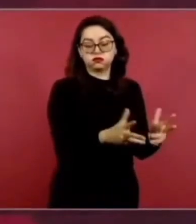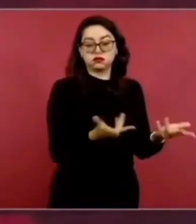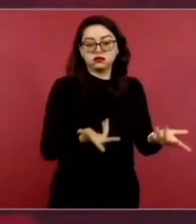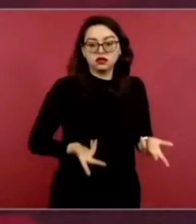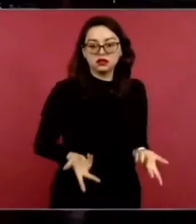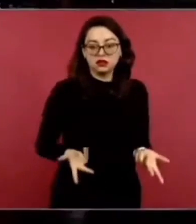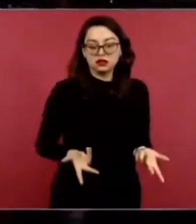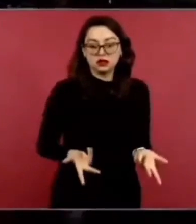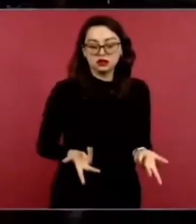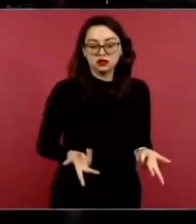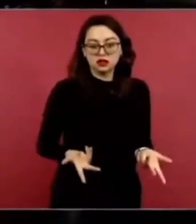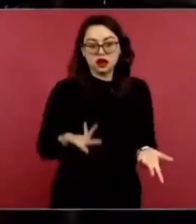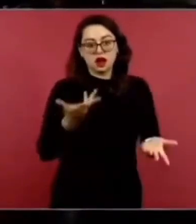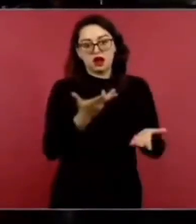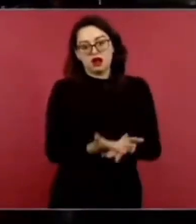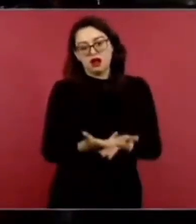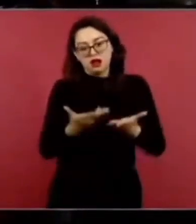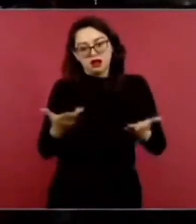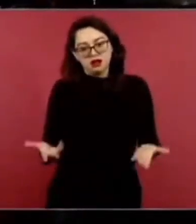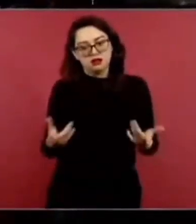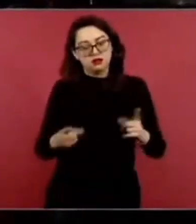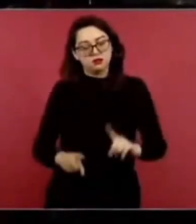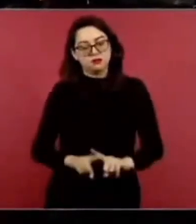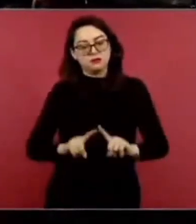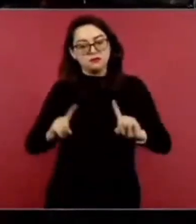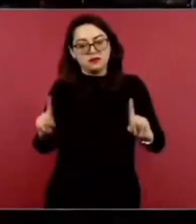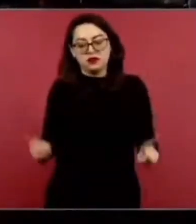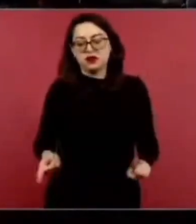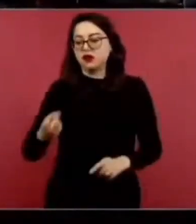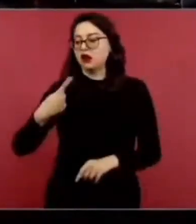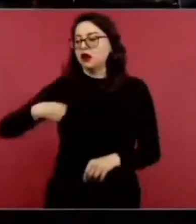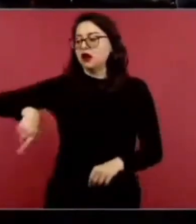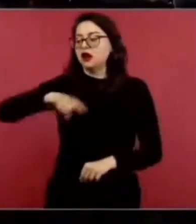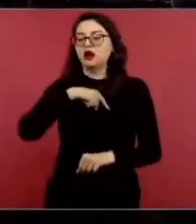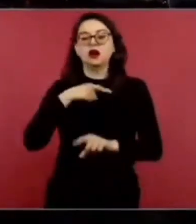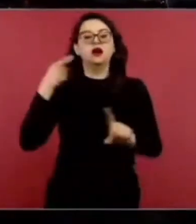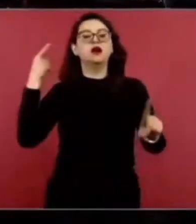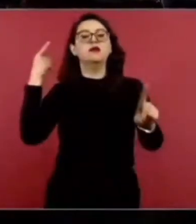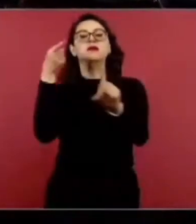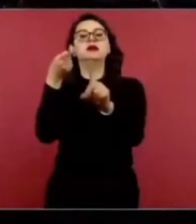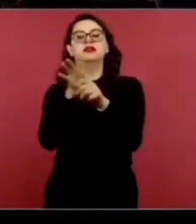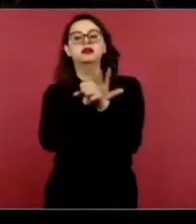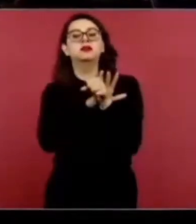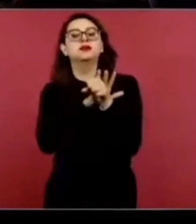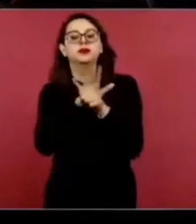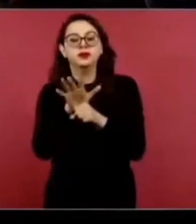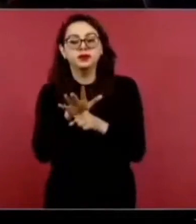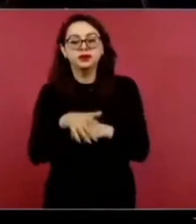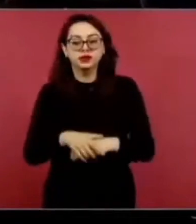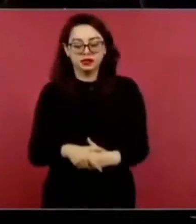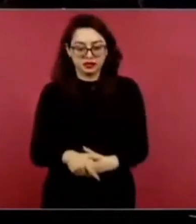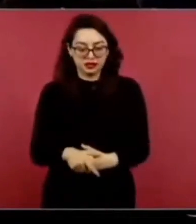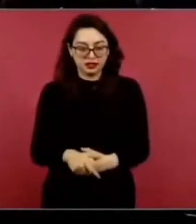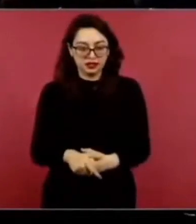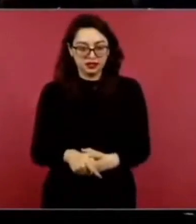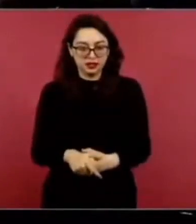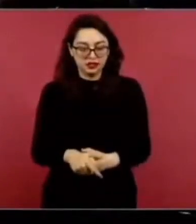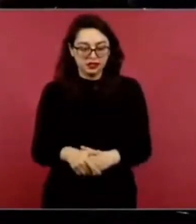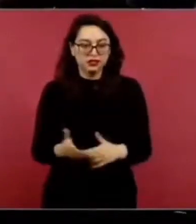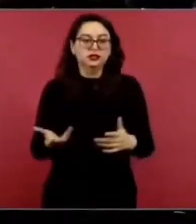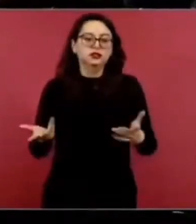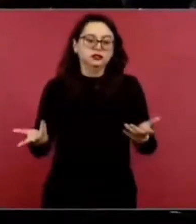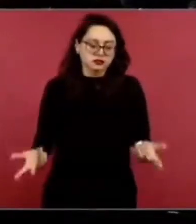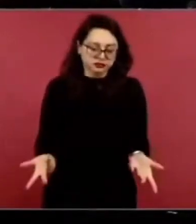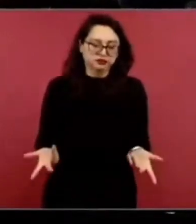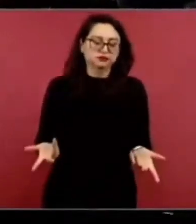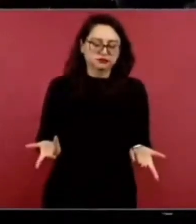Entonces, ahora lo que se busca es que pues haya